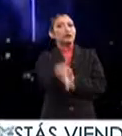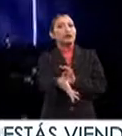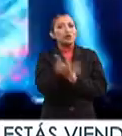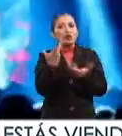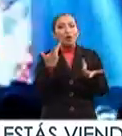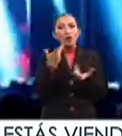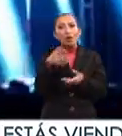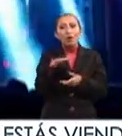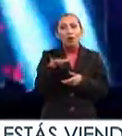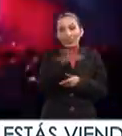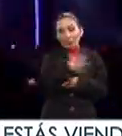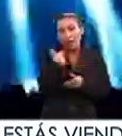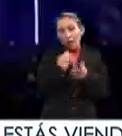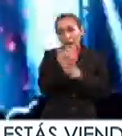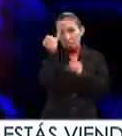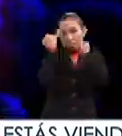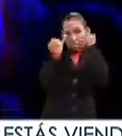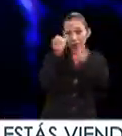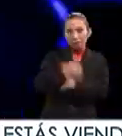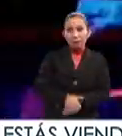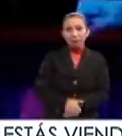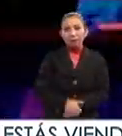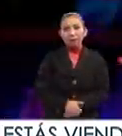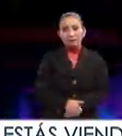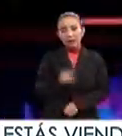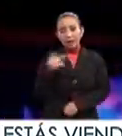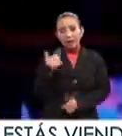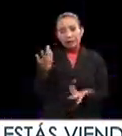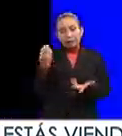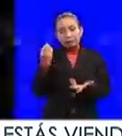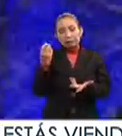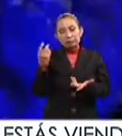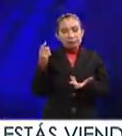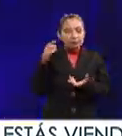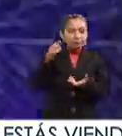de estas nuevas ideas que involucran